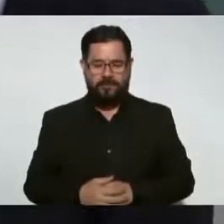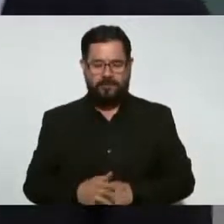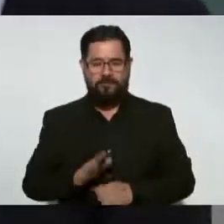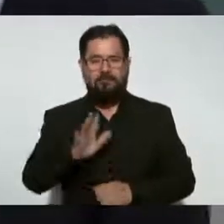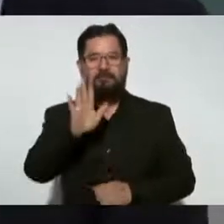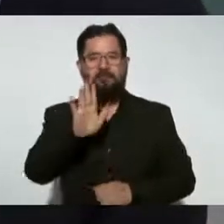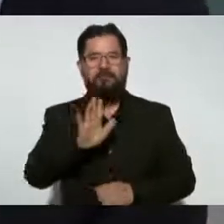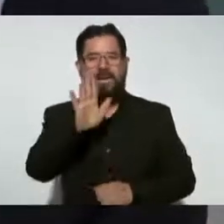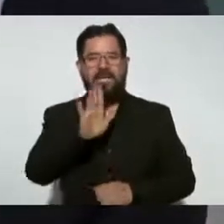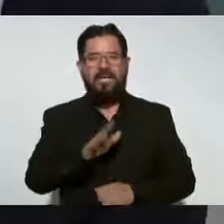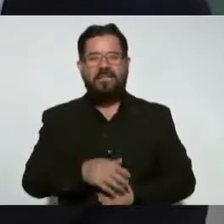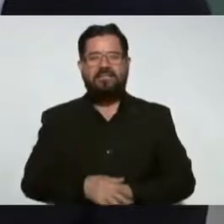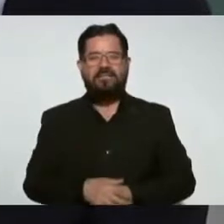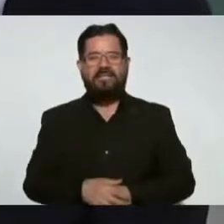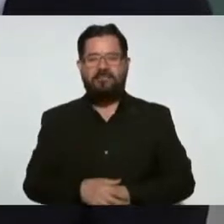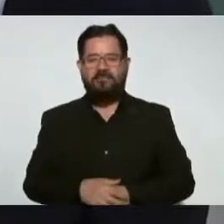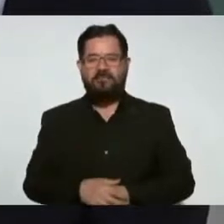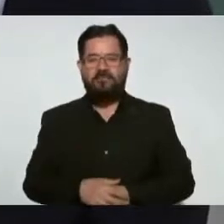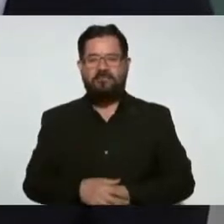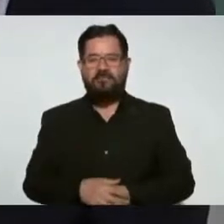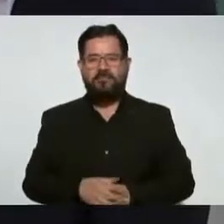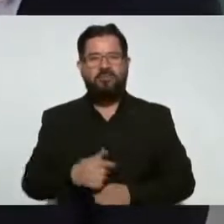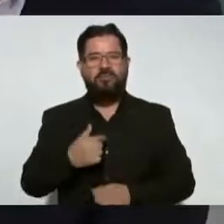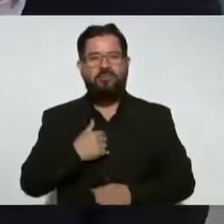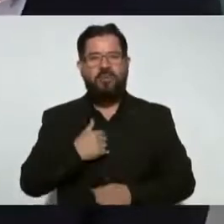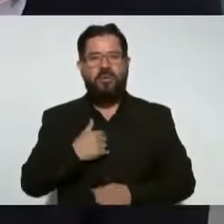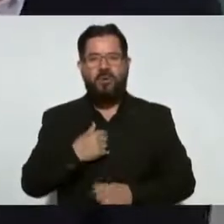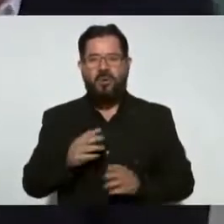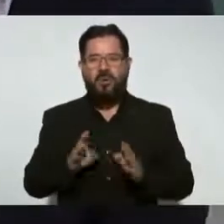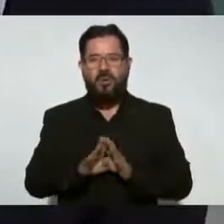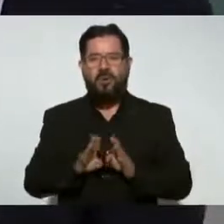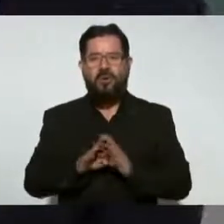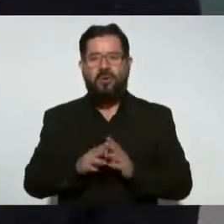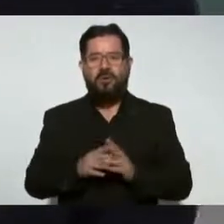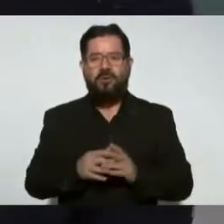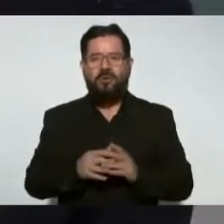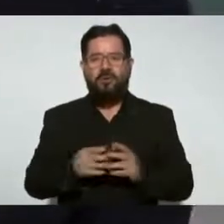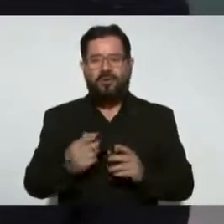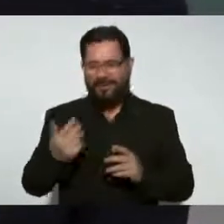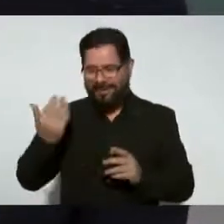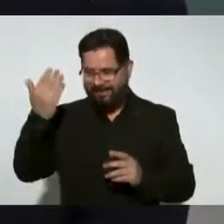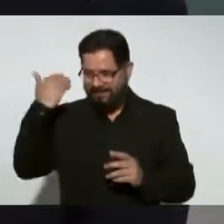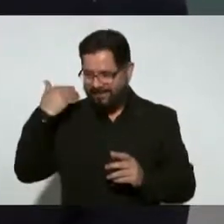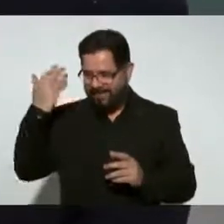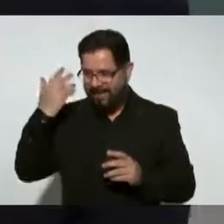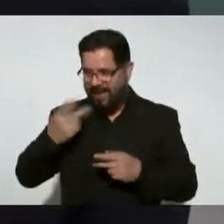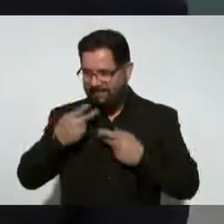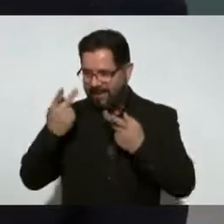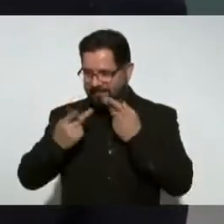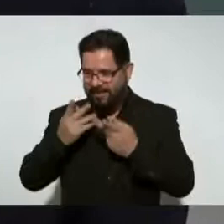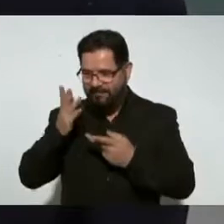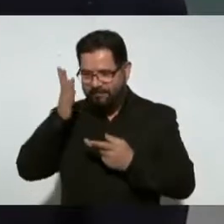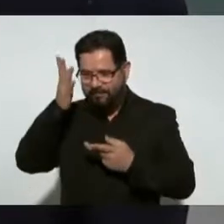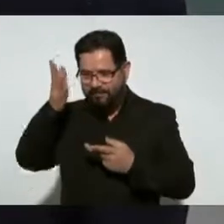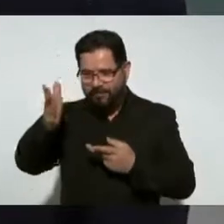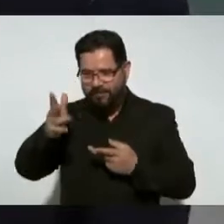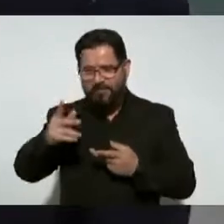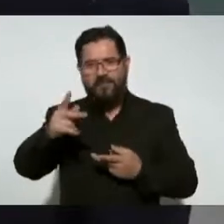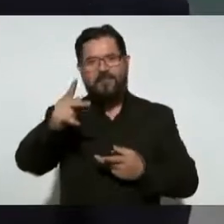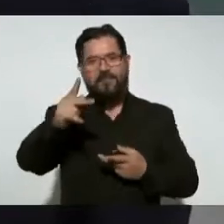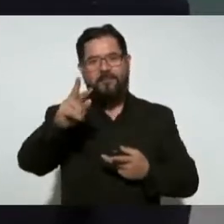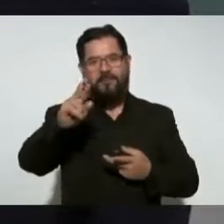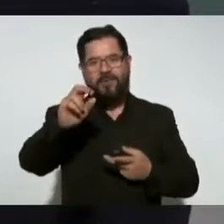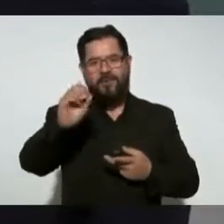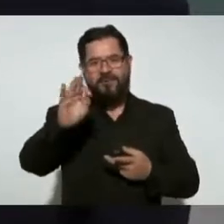actuamos como profetas. Porque ¿qué está sucediendo? De los cerca